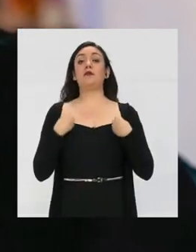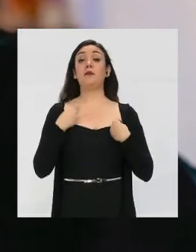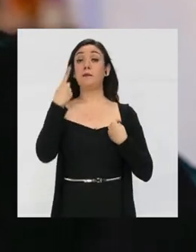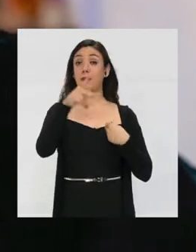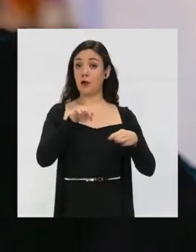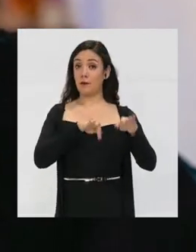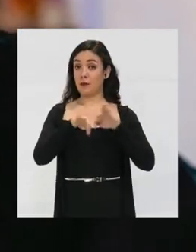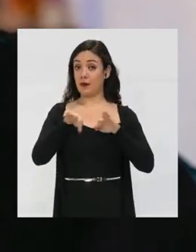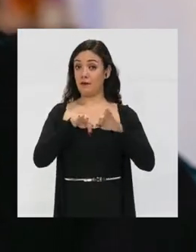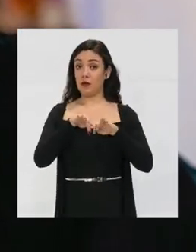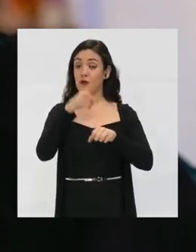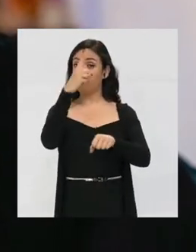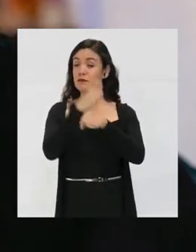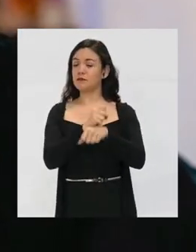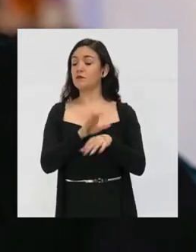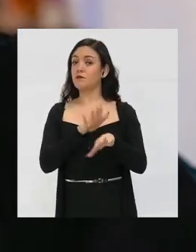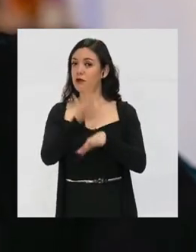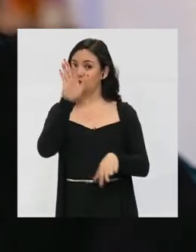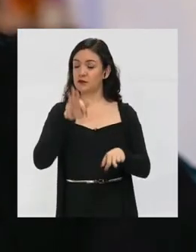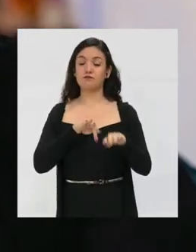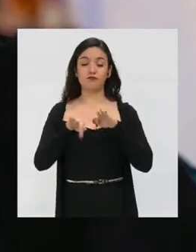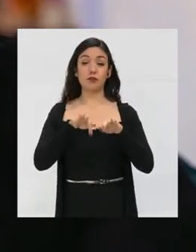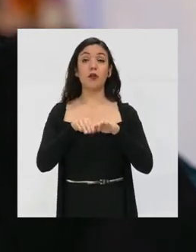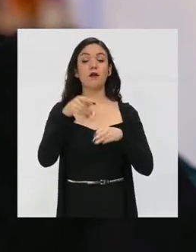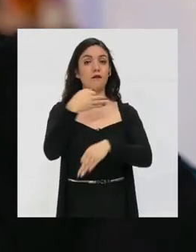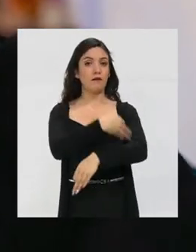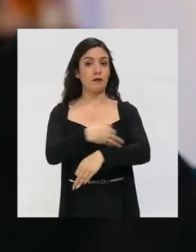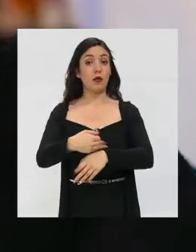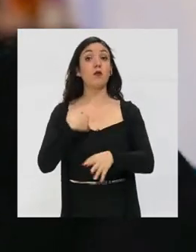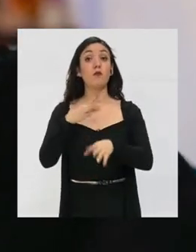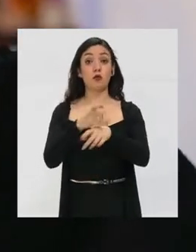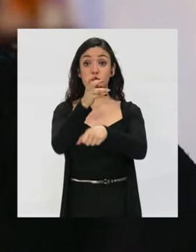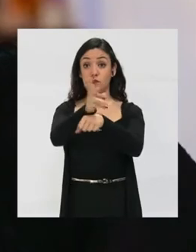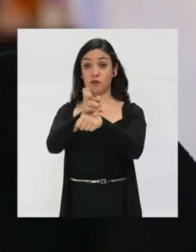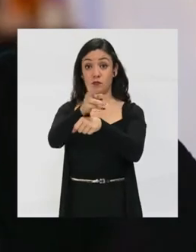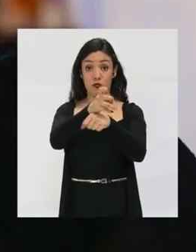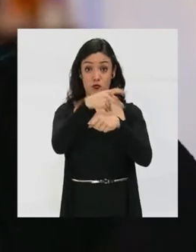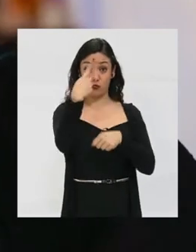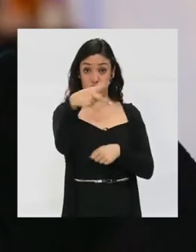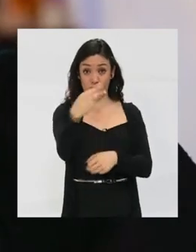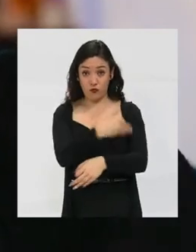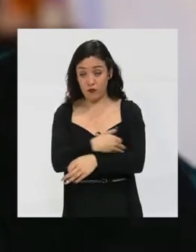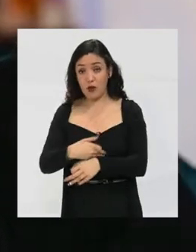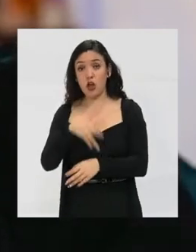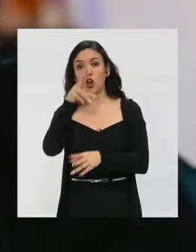vida, pero el mayor trabajo lo hace la familia. Entonces yo